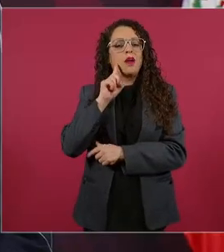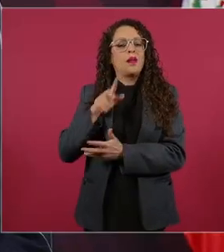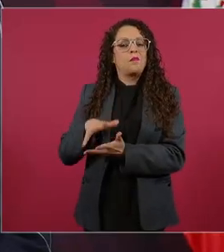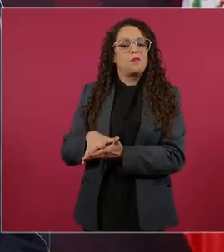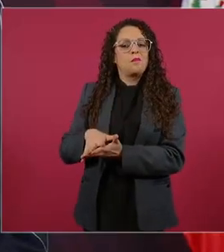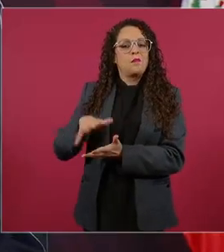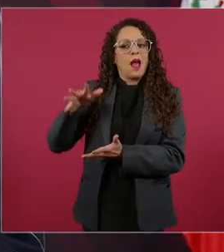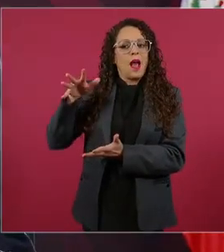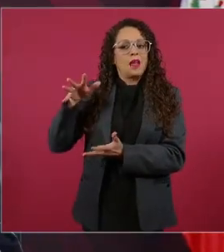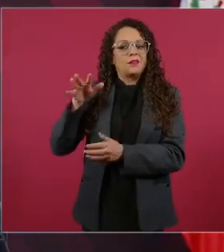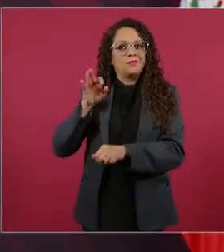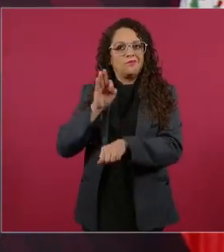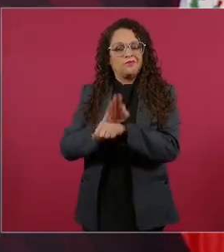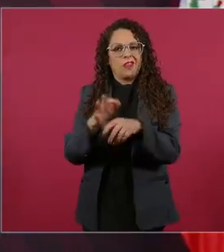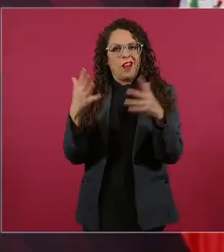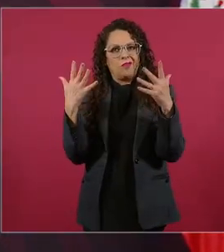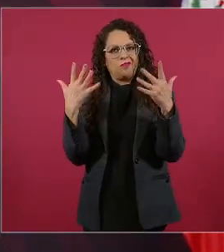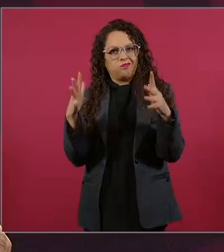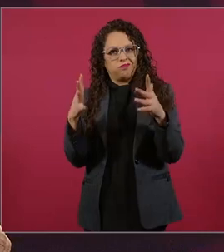Y además